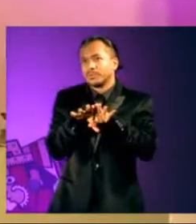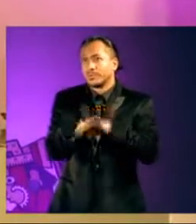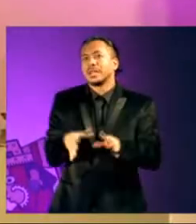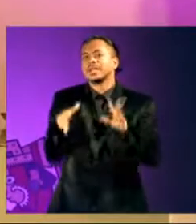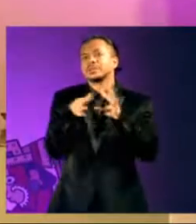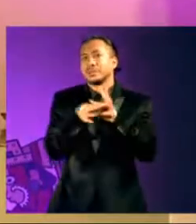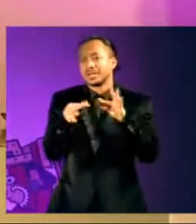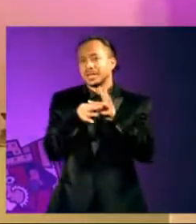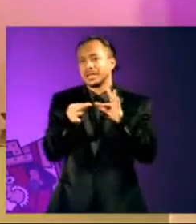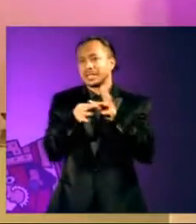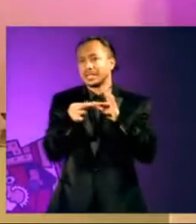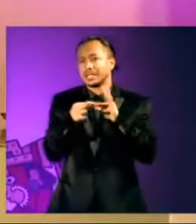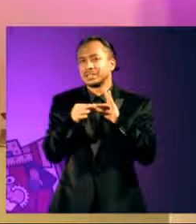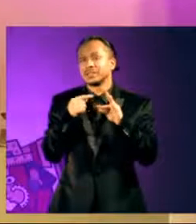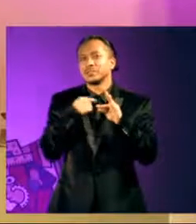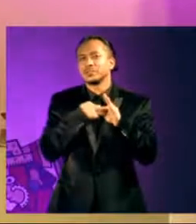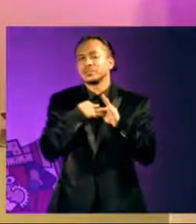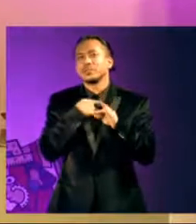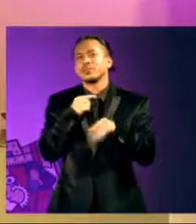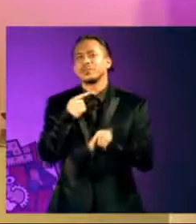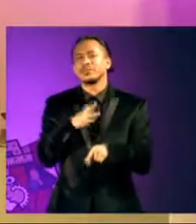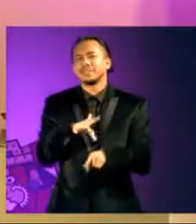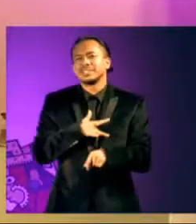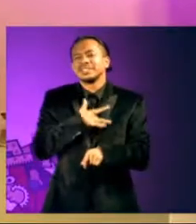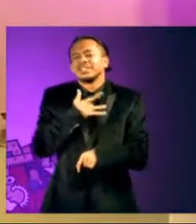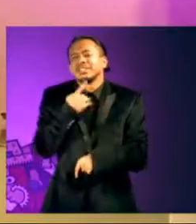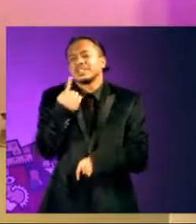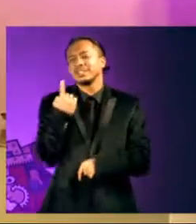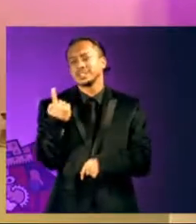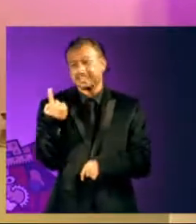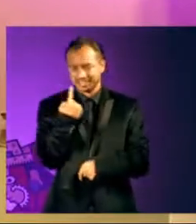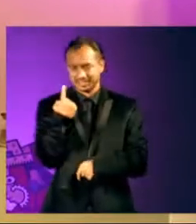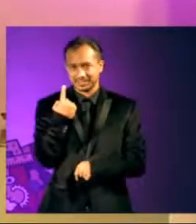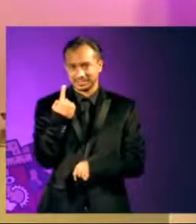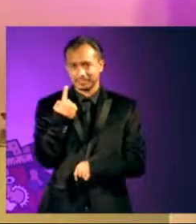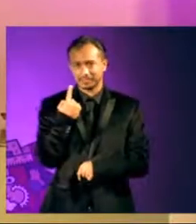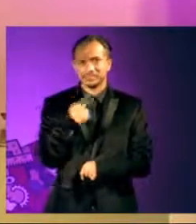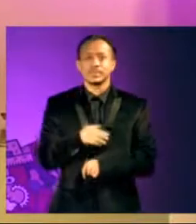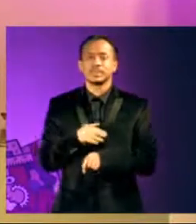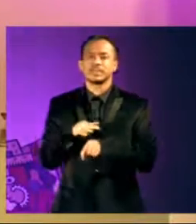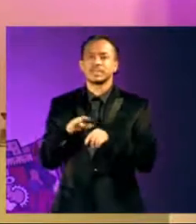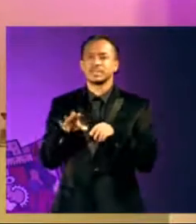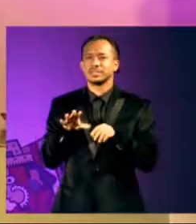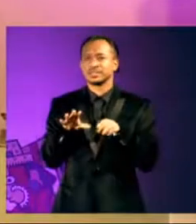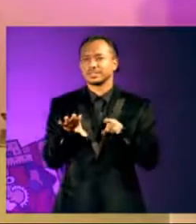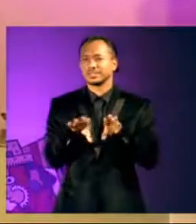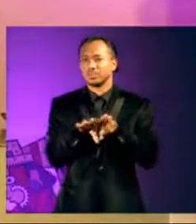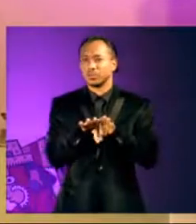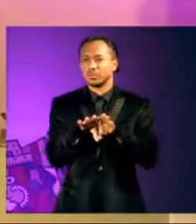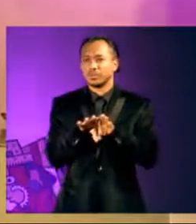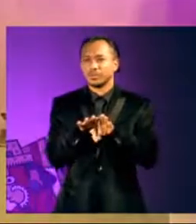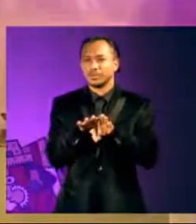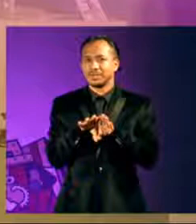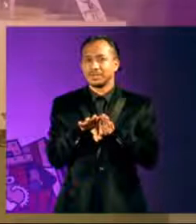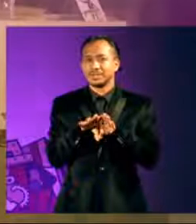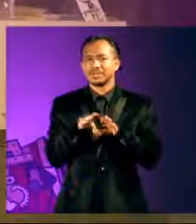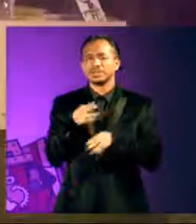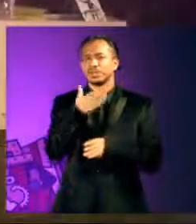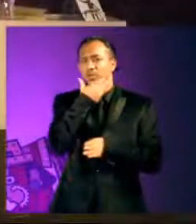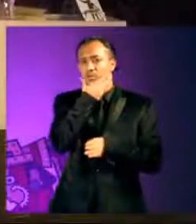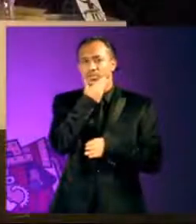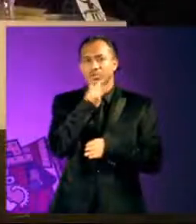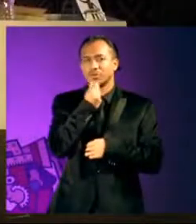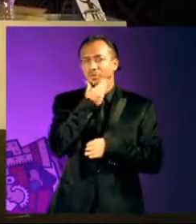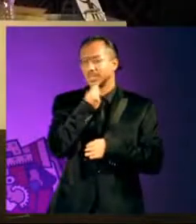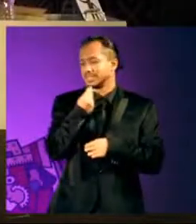digamos que en la literatura masculina que he leído en los últimos años he sentido como una cosa cosa con los hombres con